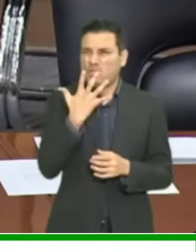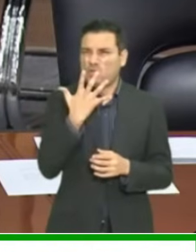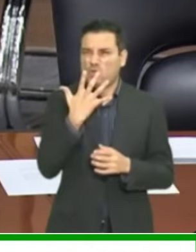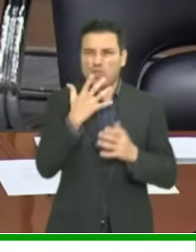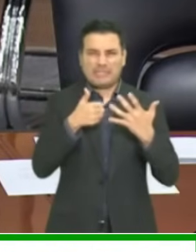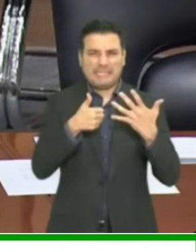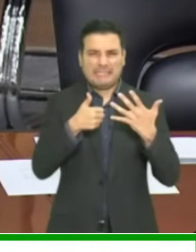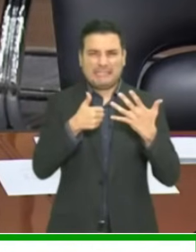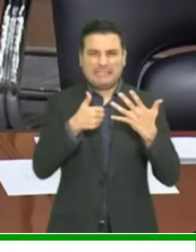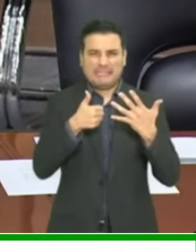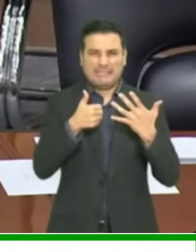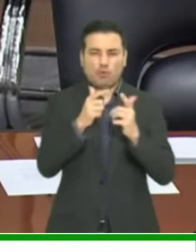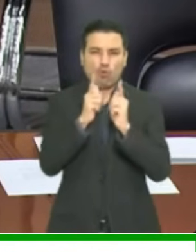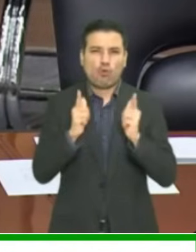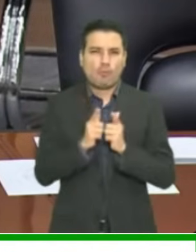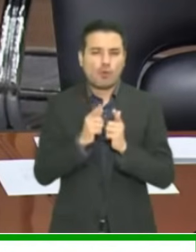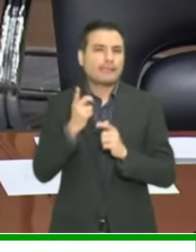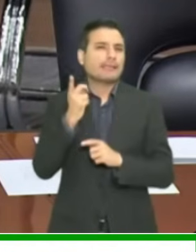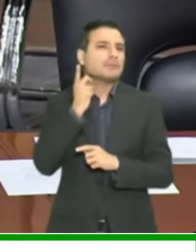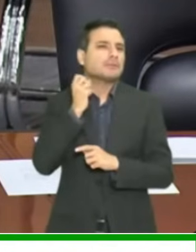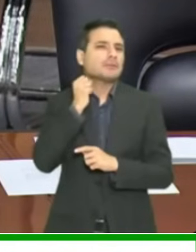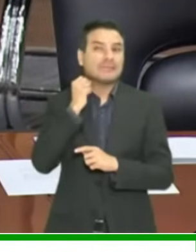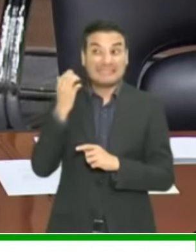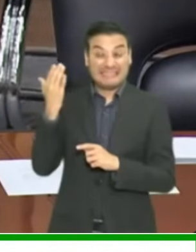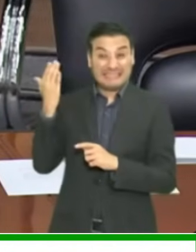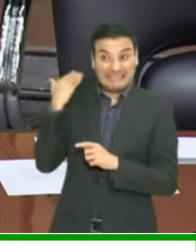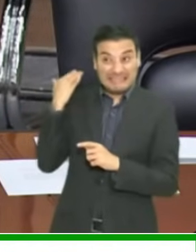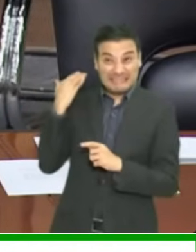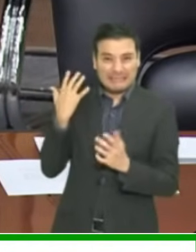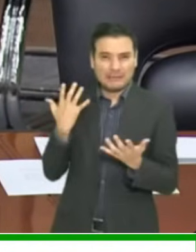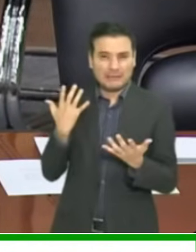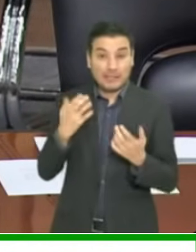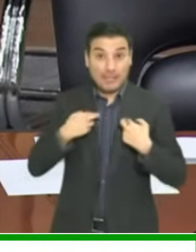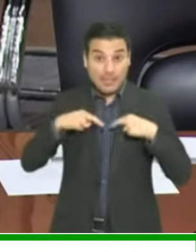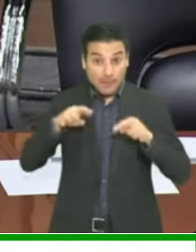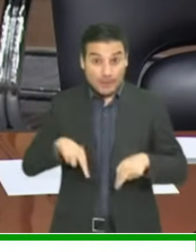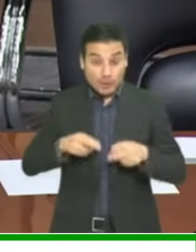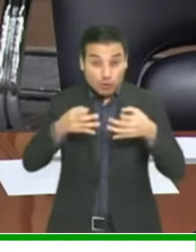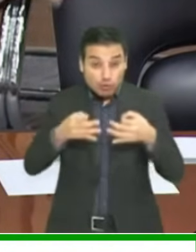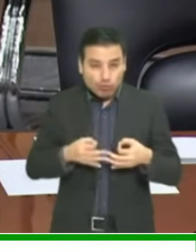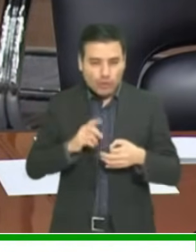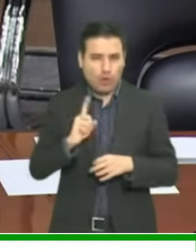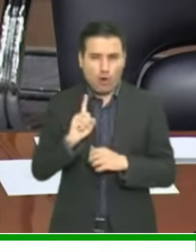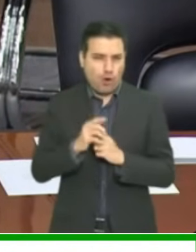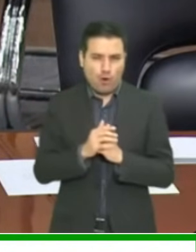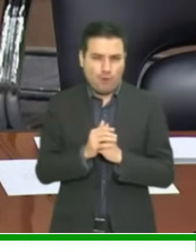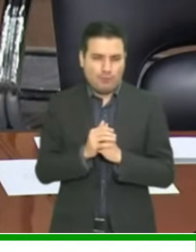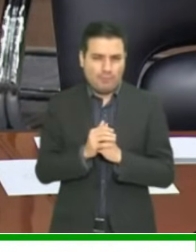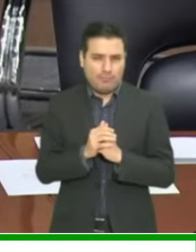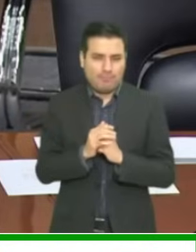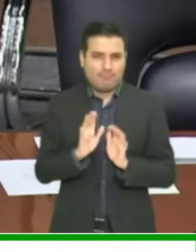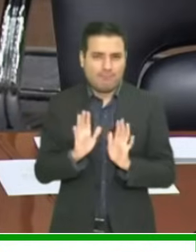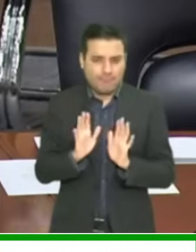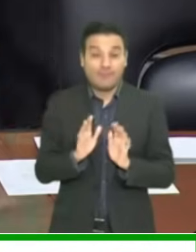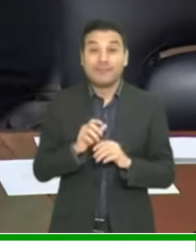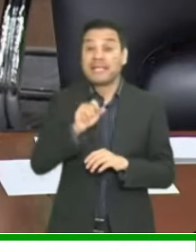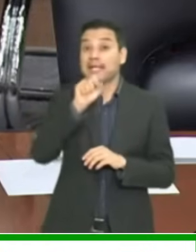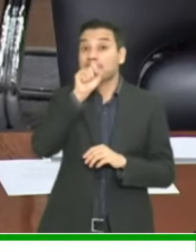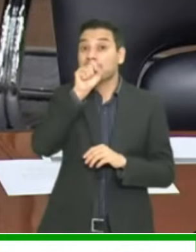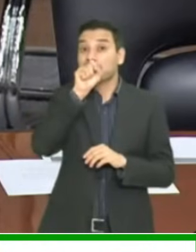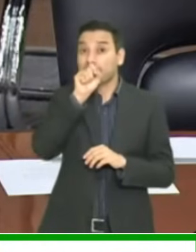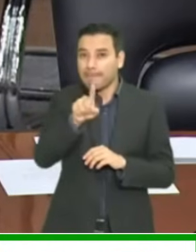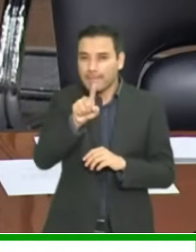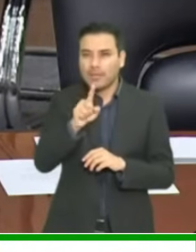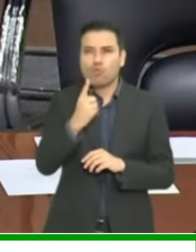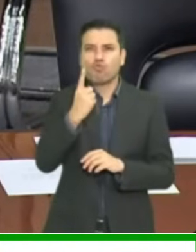6 legislaturas nunca han encontrado eco en la viabilidad de tener representación pura. Y si nos apuramos tantito, y a la que yo considero la